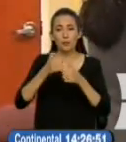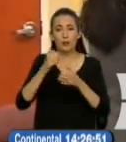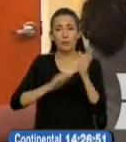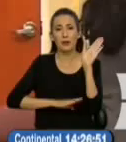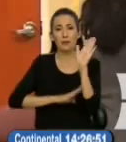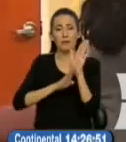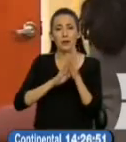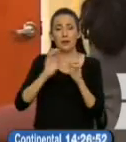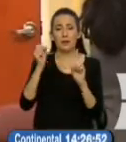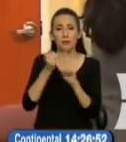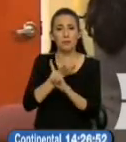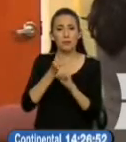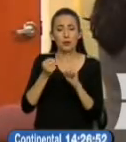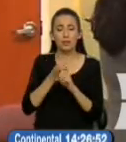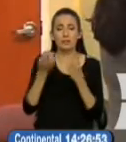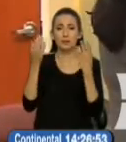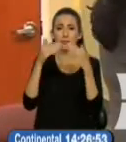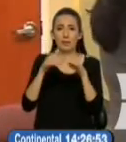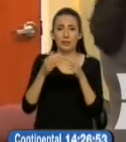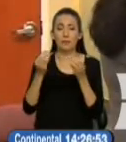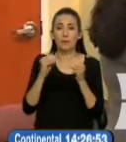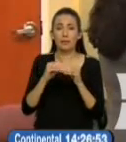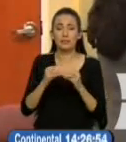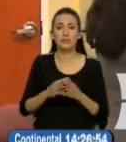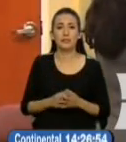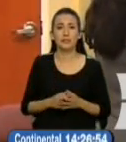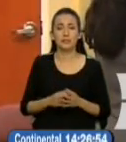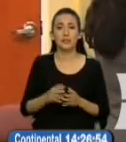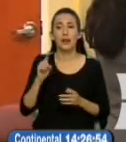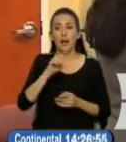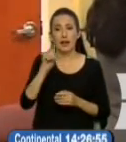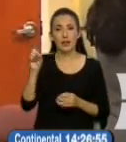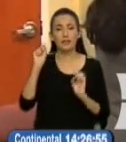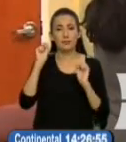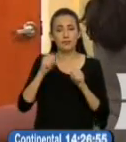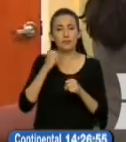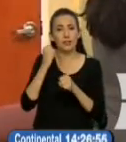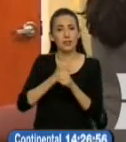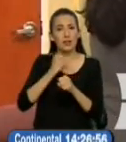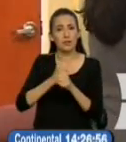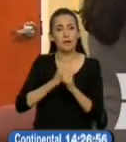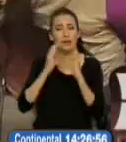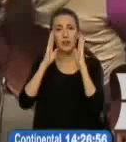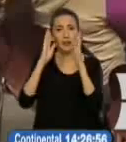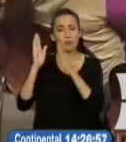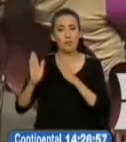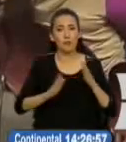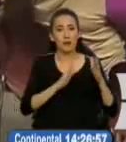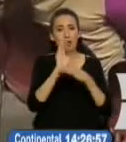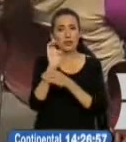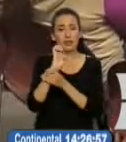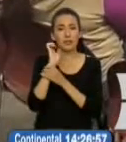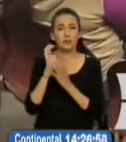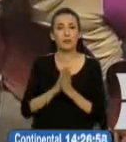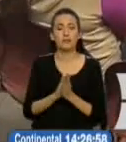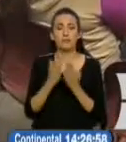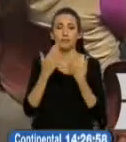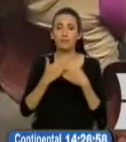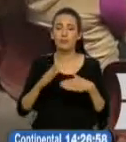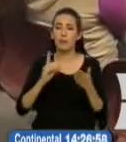de vulnerabilidad y creemos que ahí es donde se tiene que enfocar el trabajo del plan de contingencia. A pocas semanas